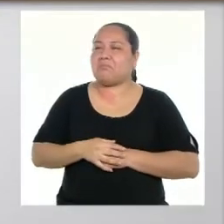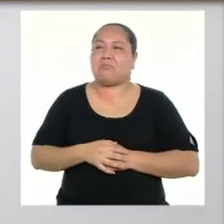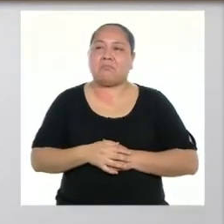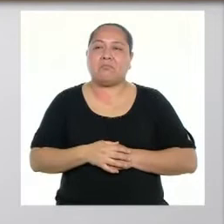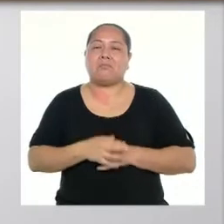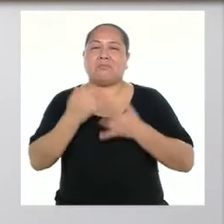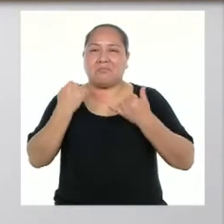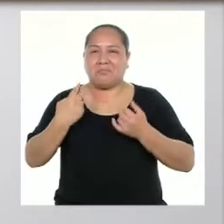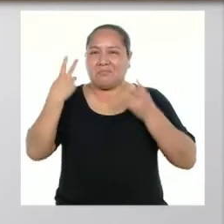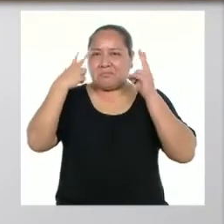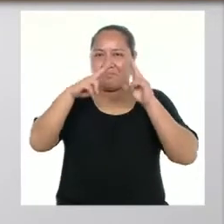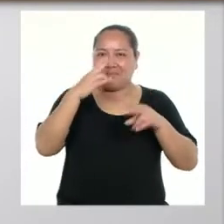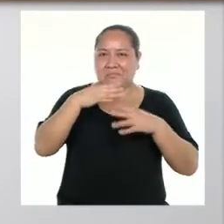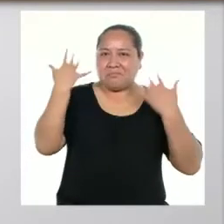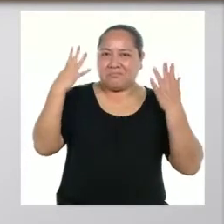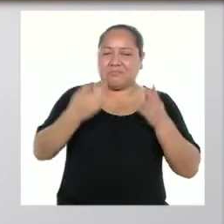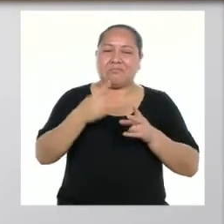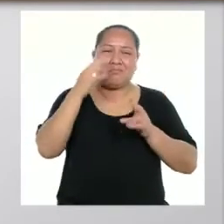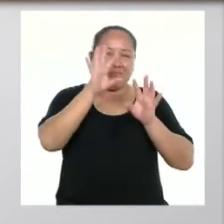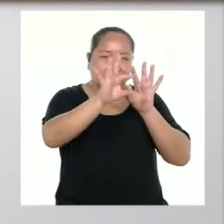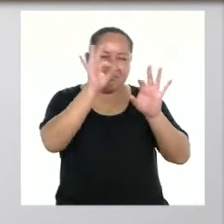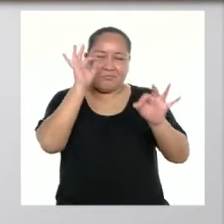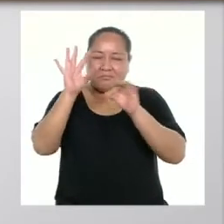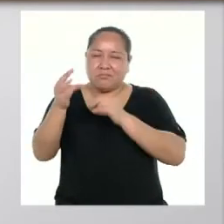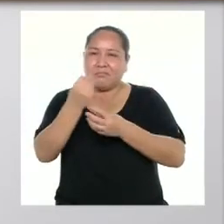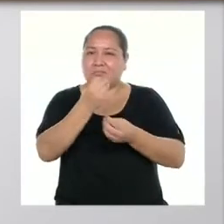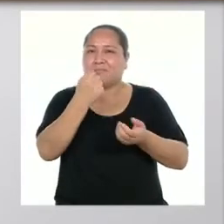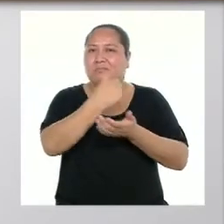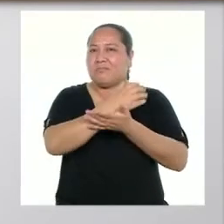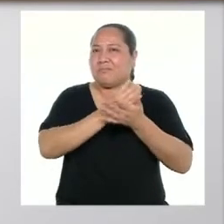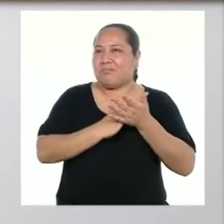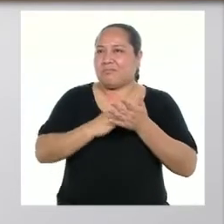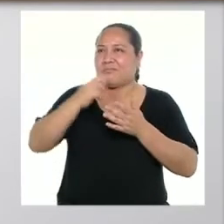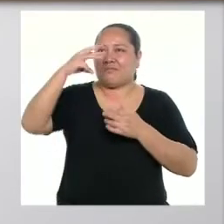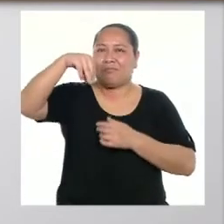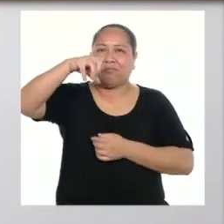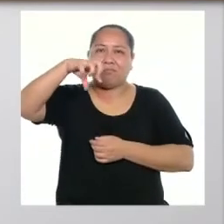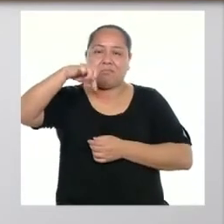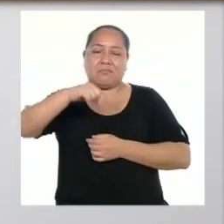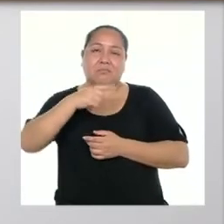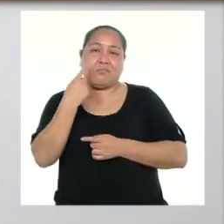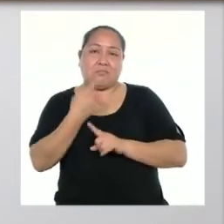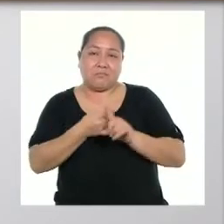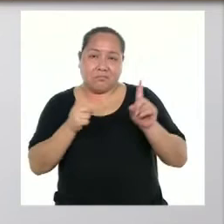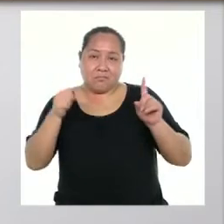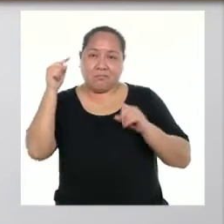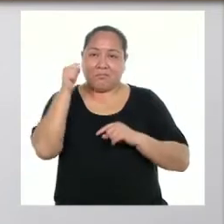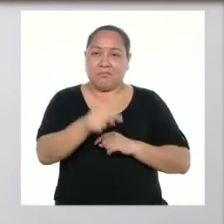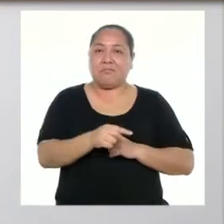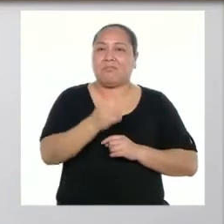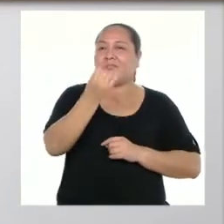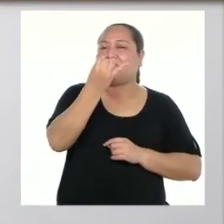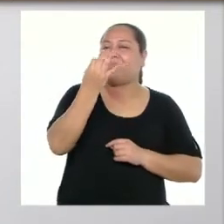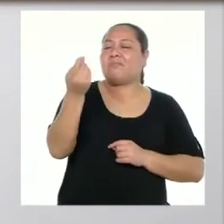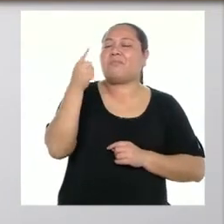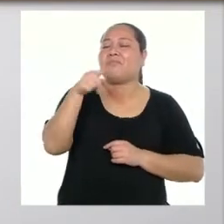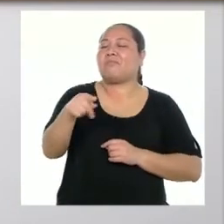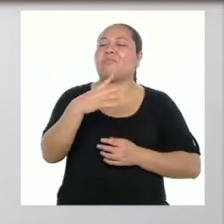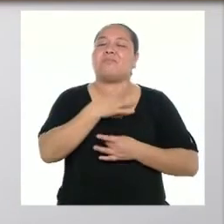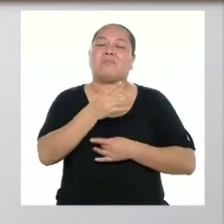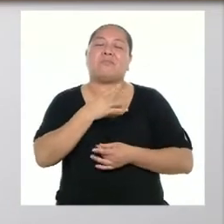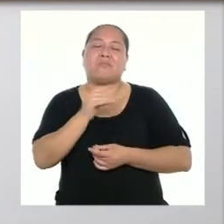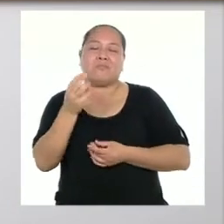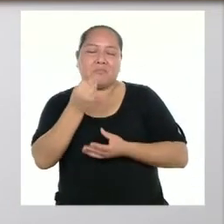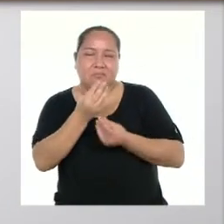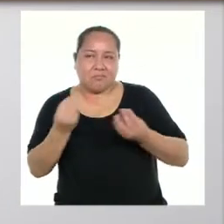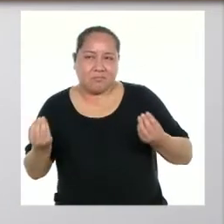Ahora lo veremos. Ya has identificado varios elementos del mapa, Jonathan, pero en este caso, algunos nos interesan más